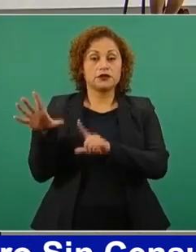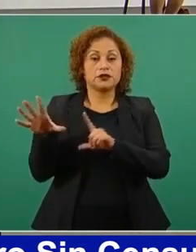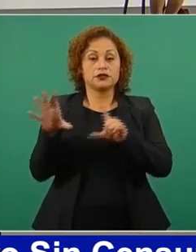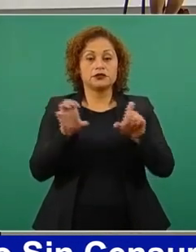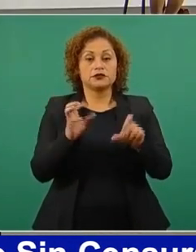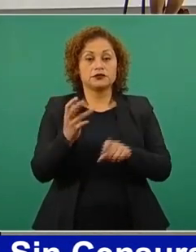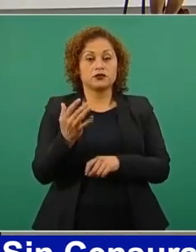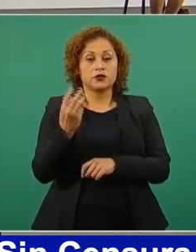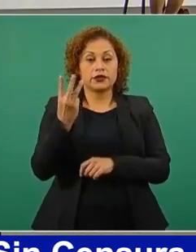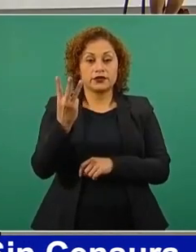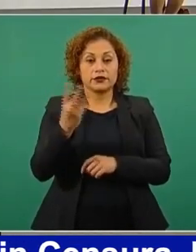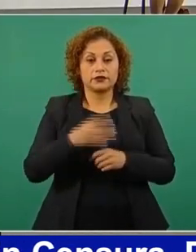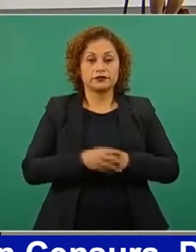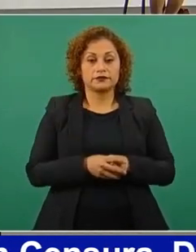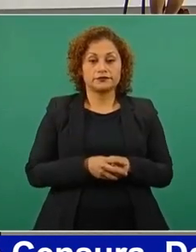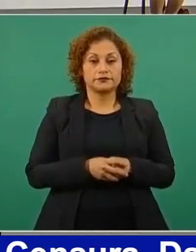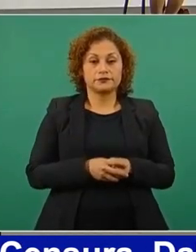753.